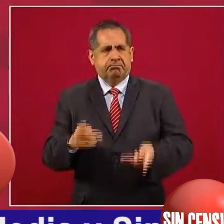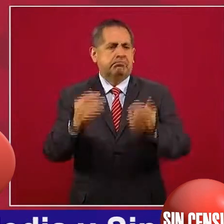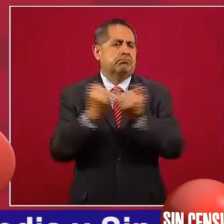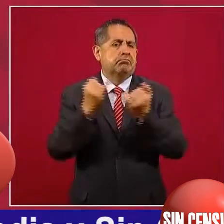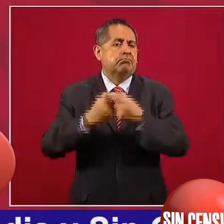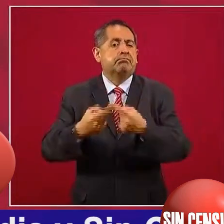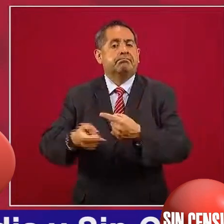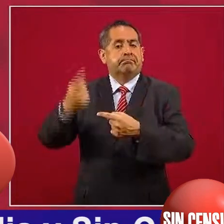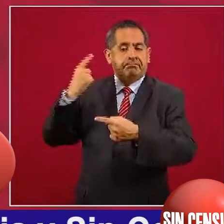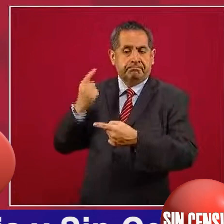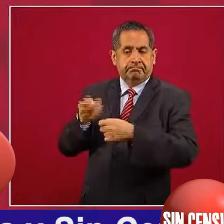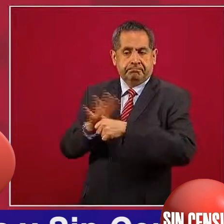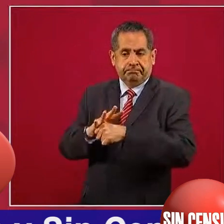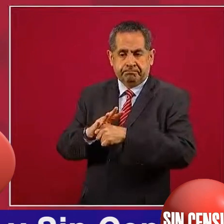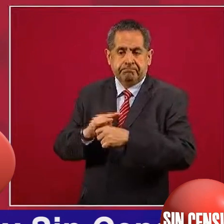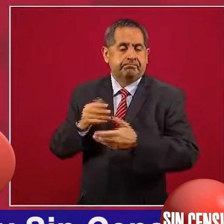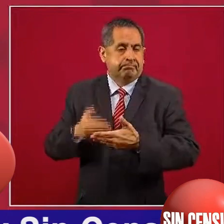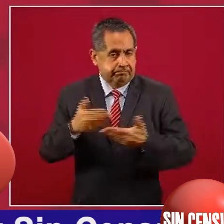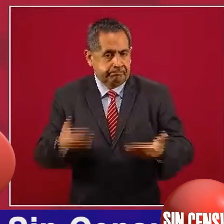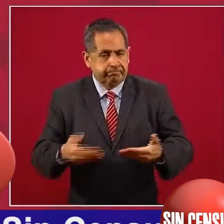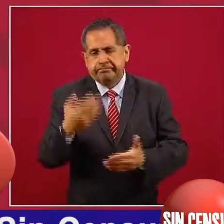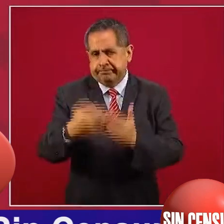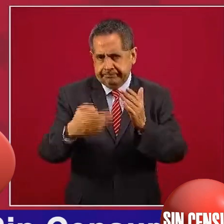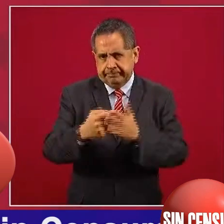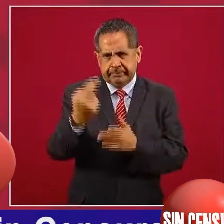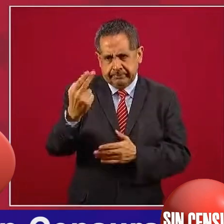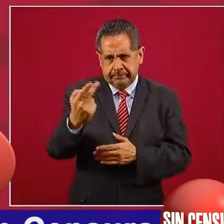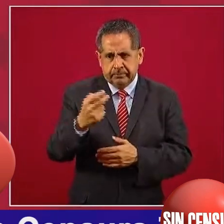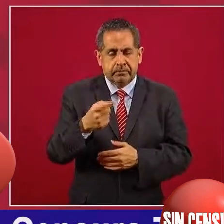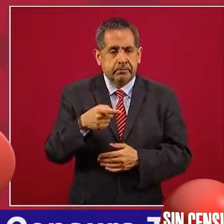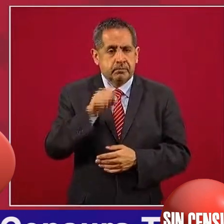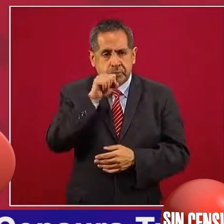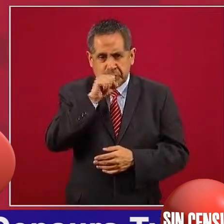estaba, falta un 25%. Pero ya